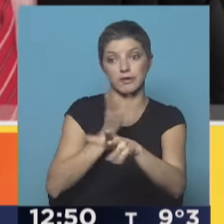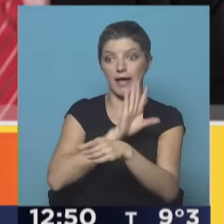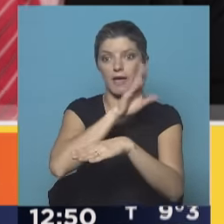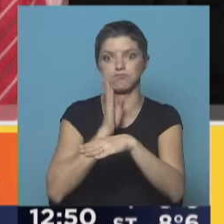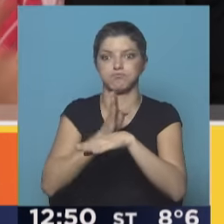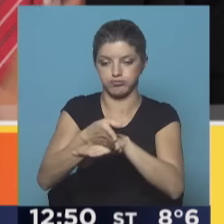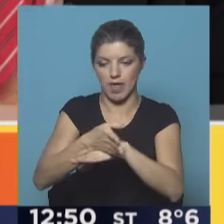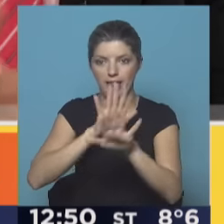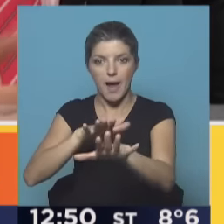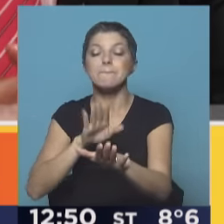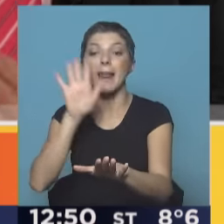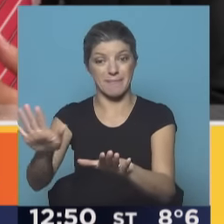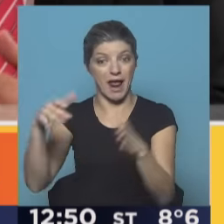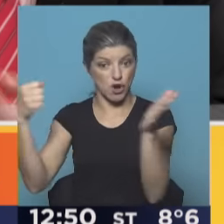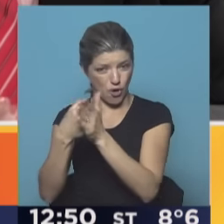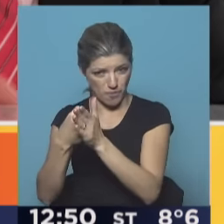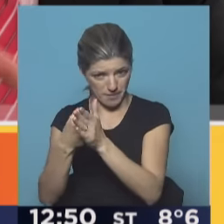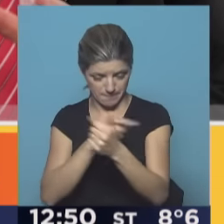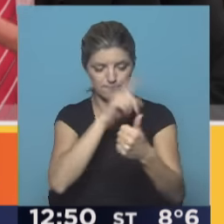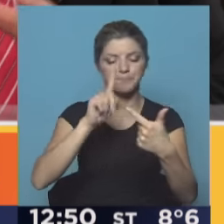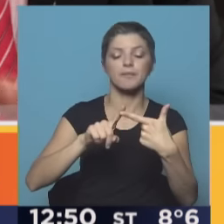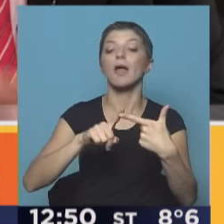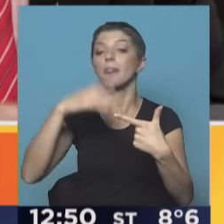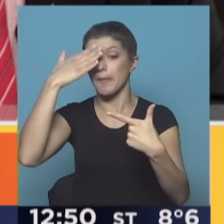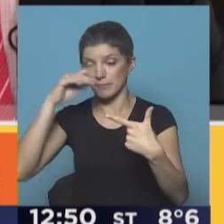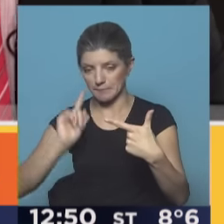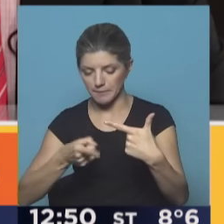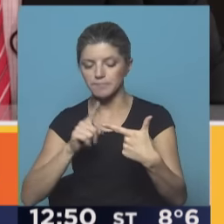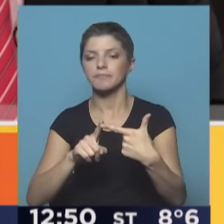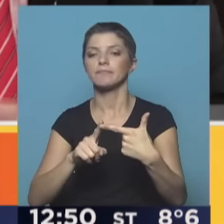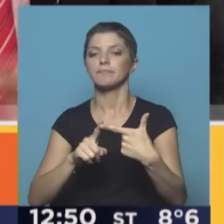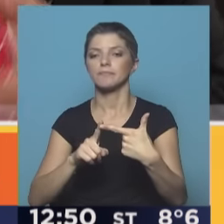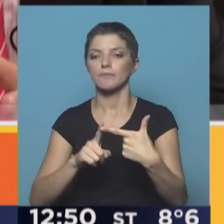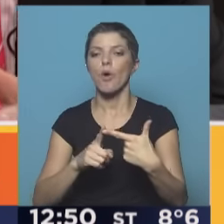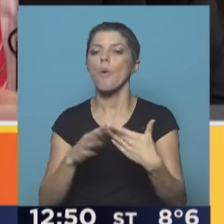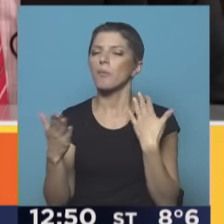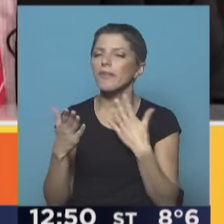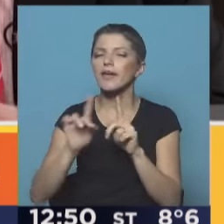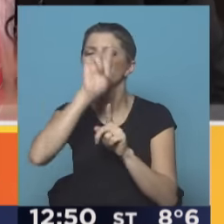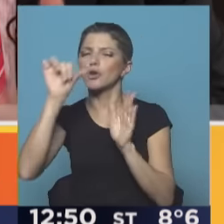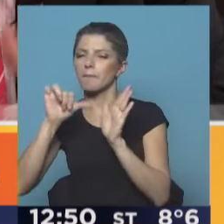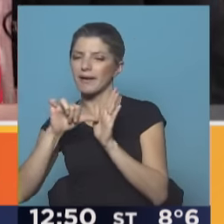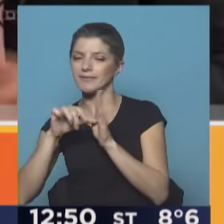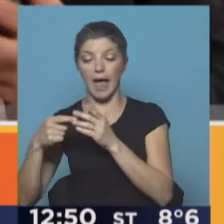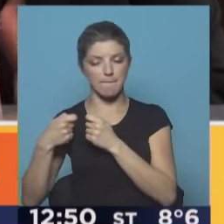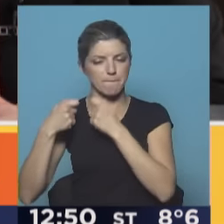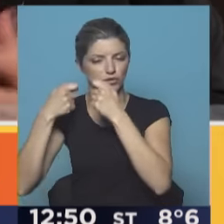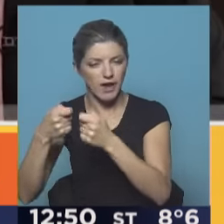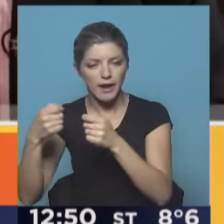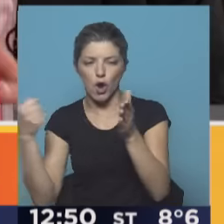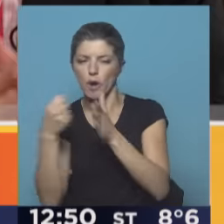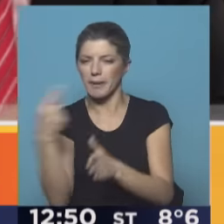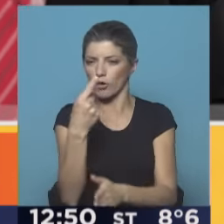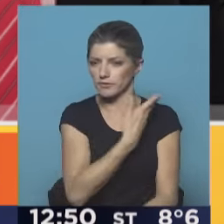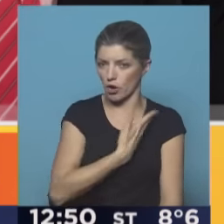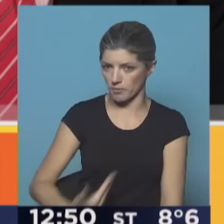detener el intento golpista y la otra pregunta del otro lado de decir pudo haber algún tipo de apoyo externo a este golpe impulso o por lo menos